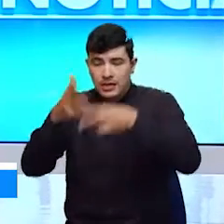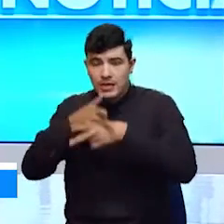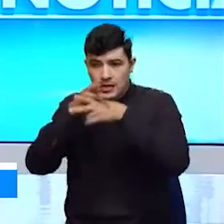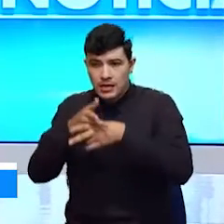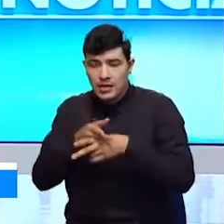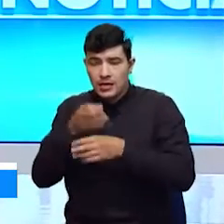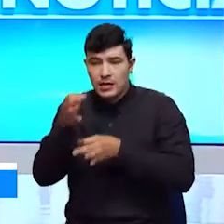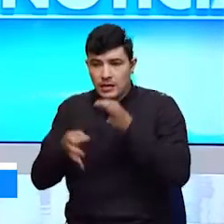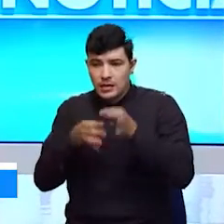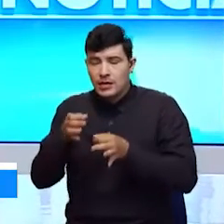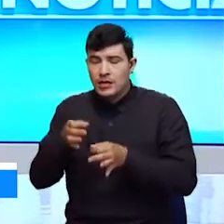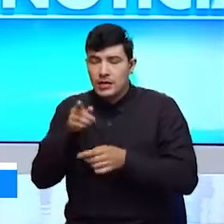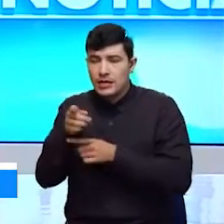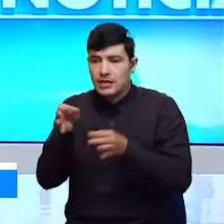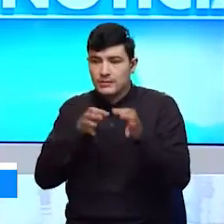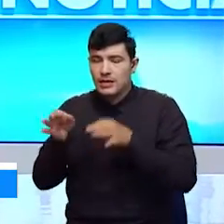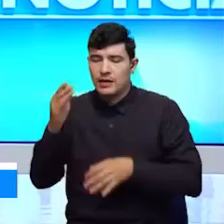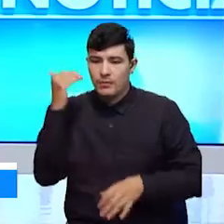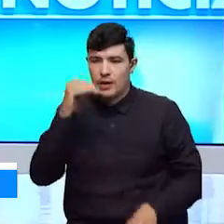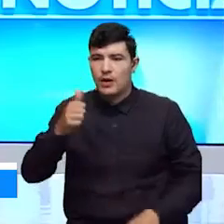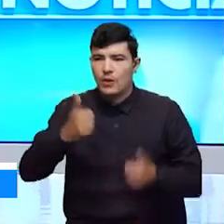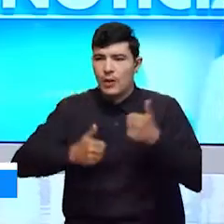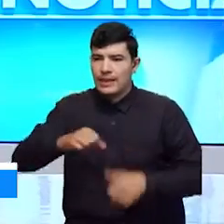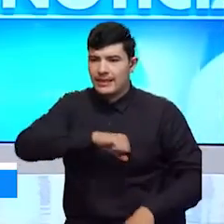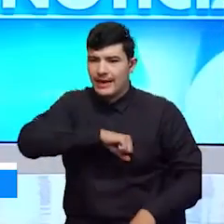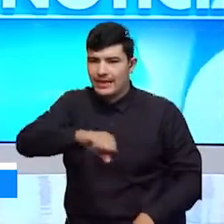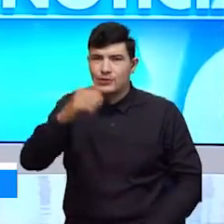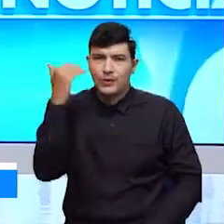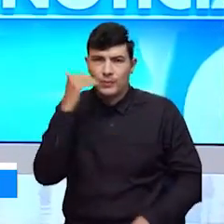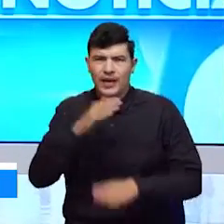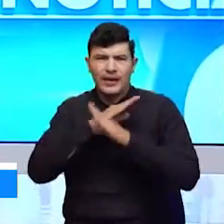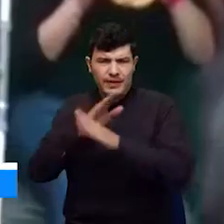de las mujeres, así evitar situaciones de violencia intrafamiliar.